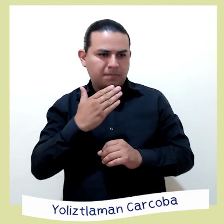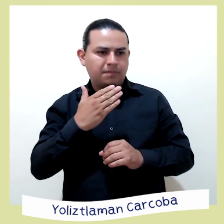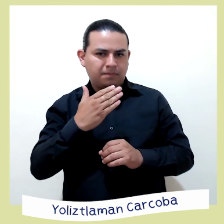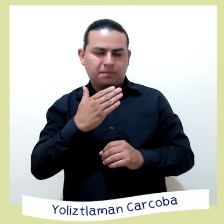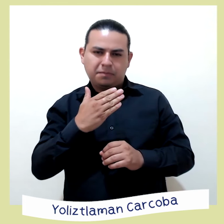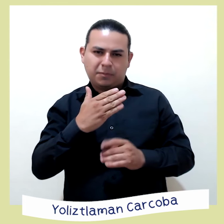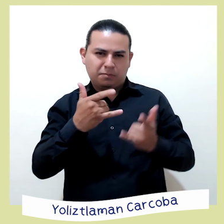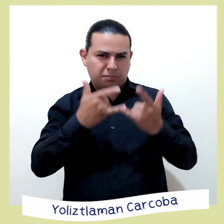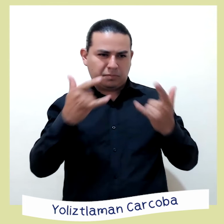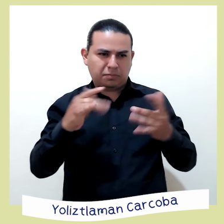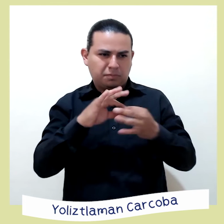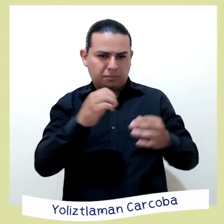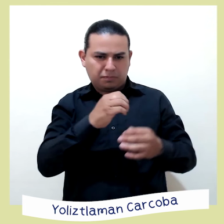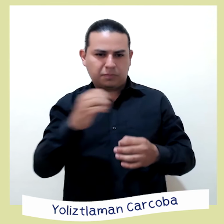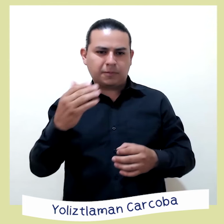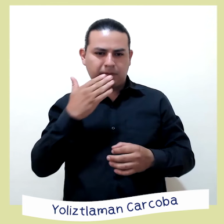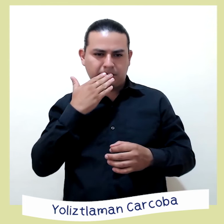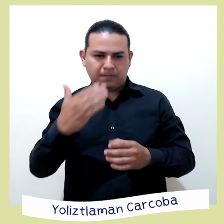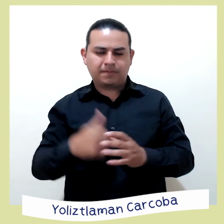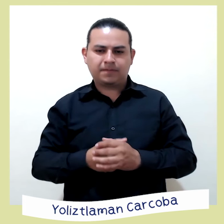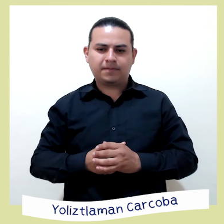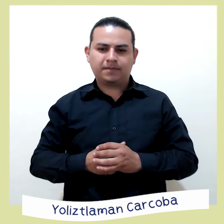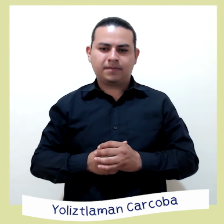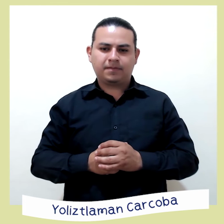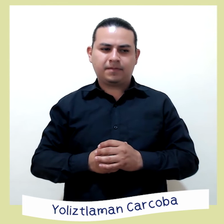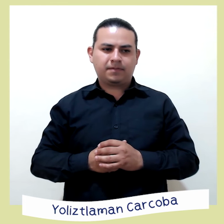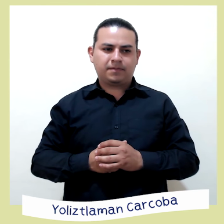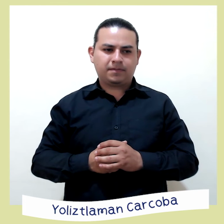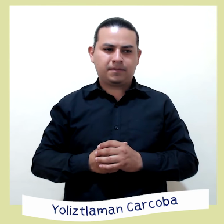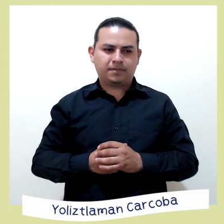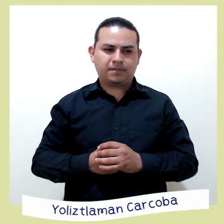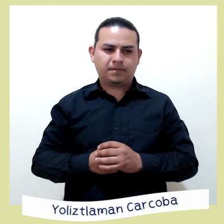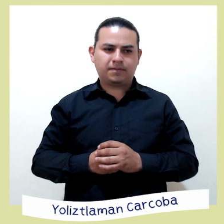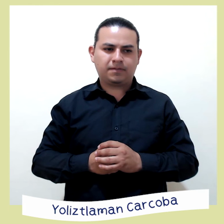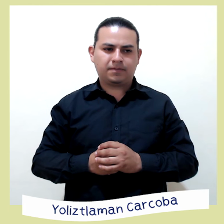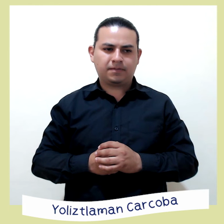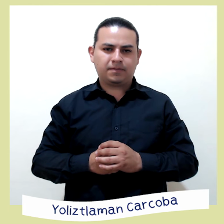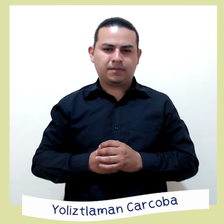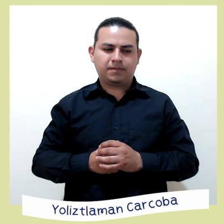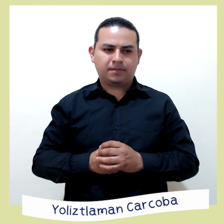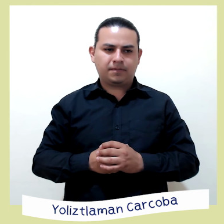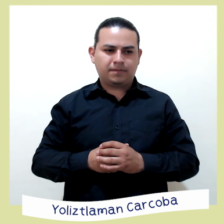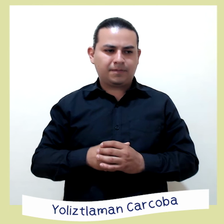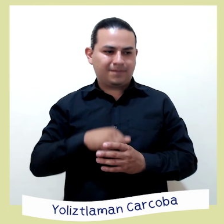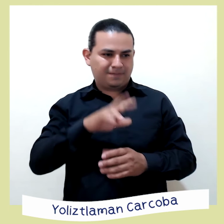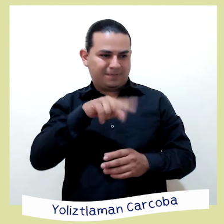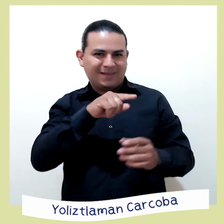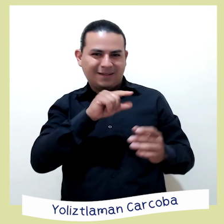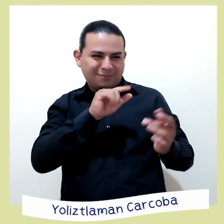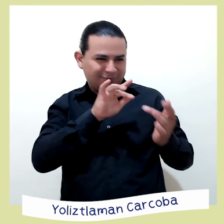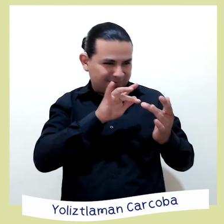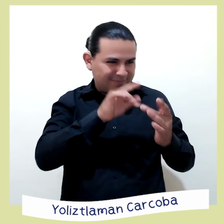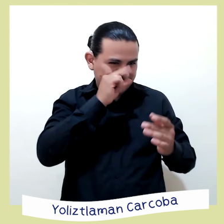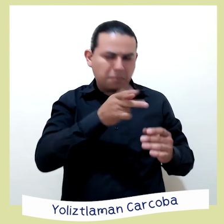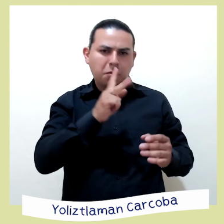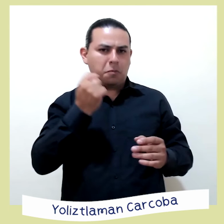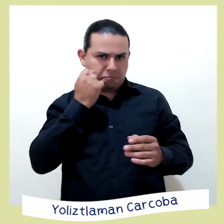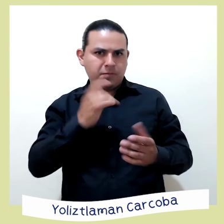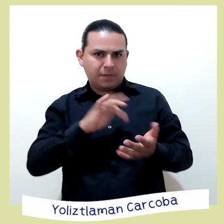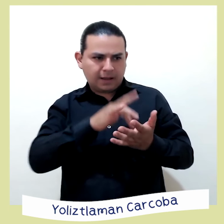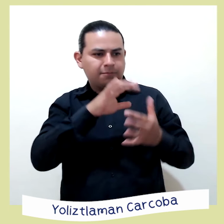Muy bien, creo que sería muy importante esto. Tuvimos ahorita un problemita, ¿verdad? Pero está muy